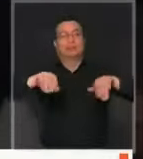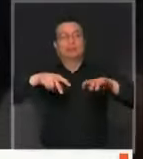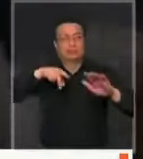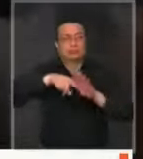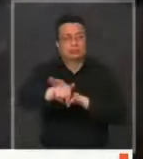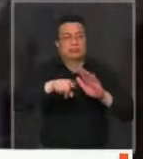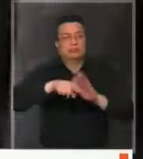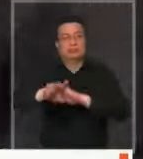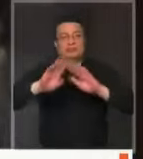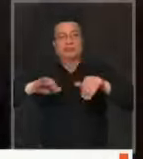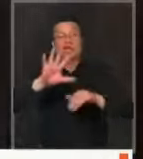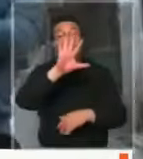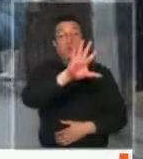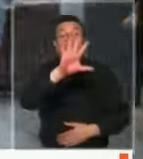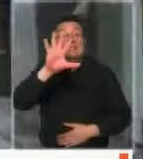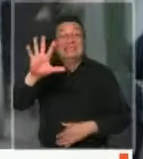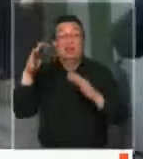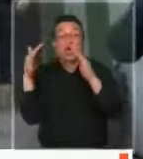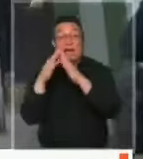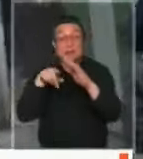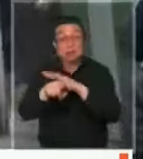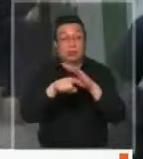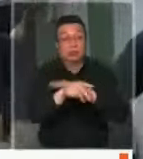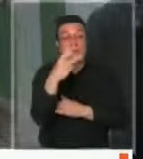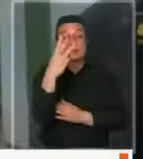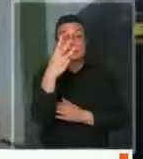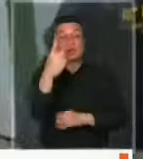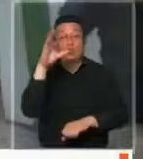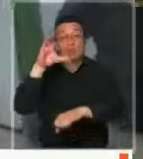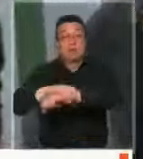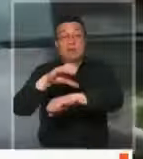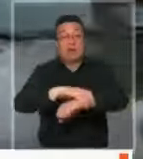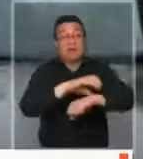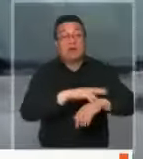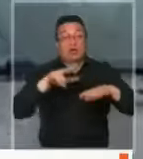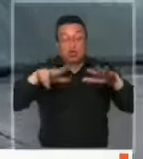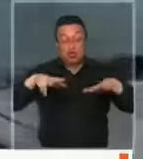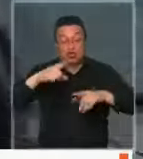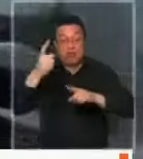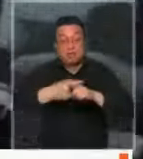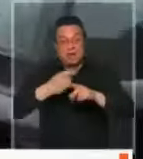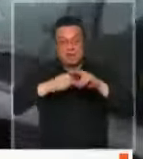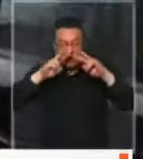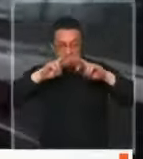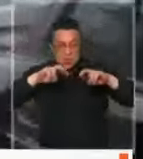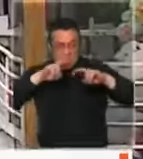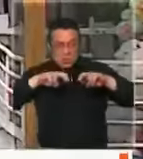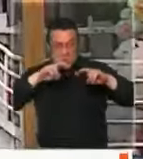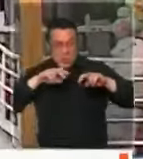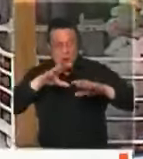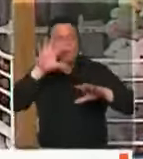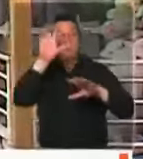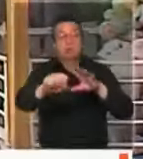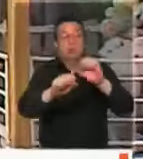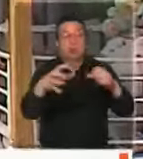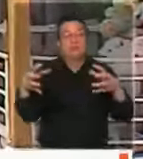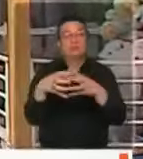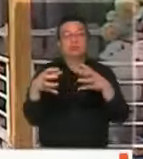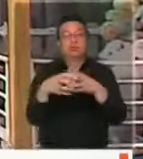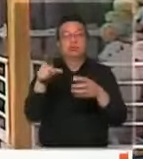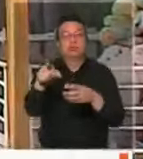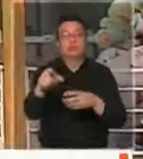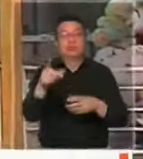55 viviendas allanadas 31 detenidos tras 18 meses de investigación así caía la banda de Los lisbet